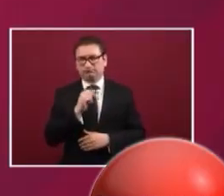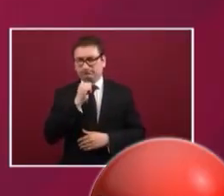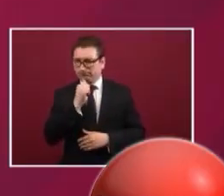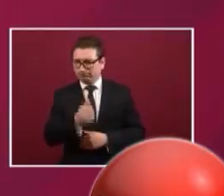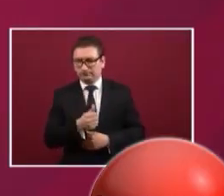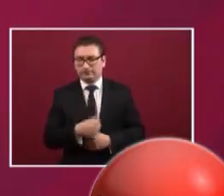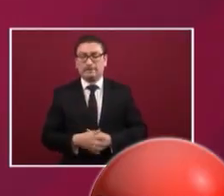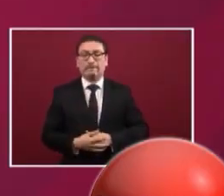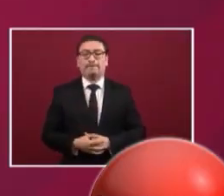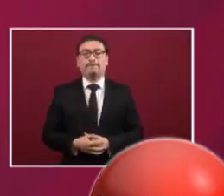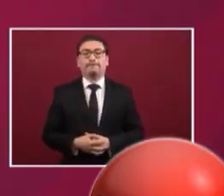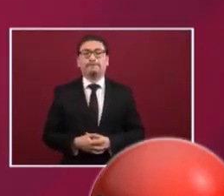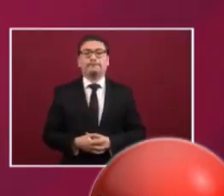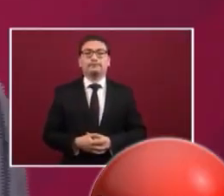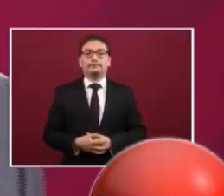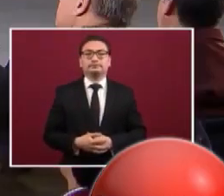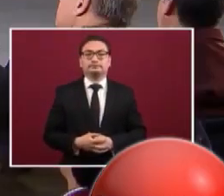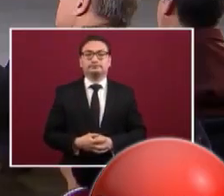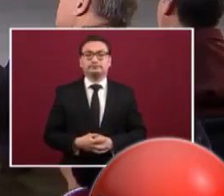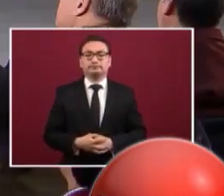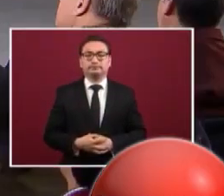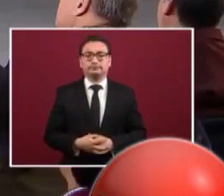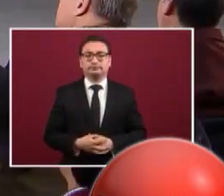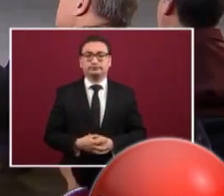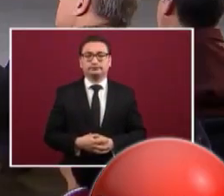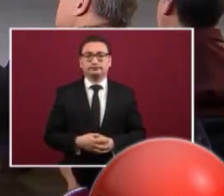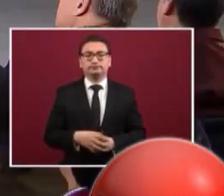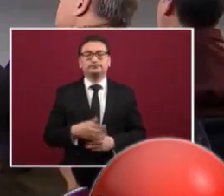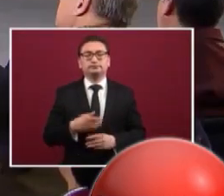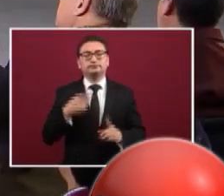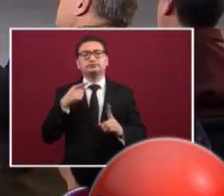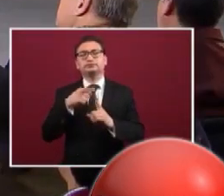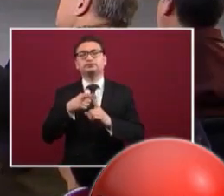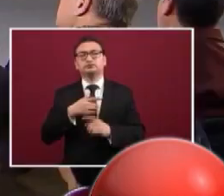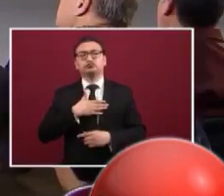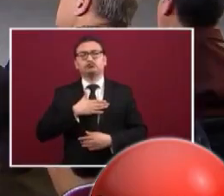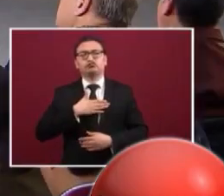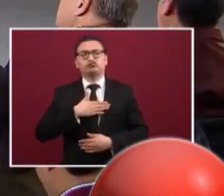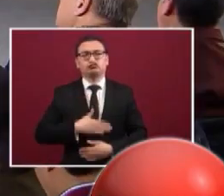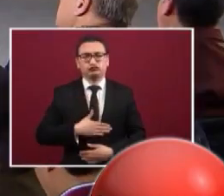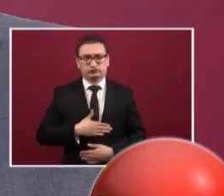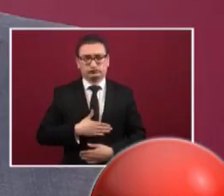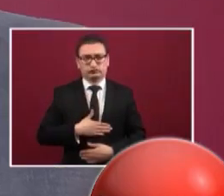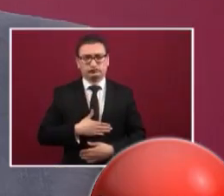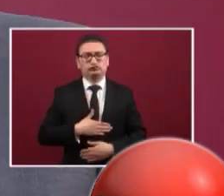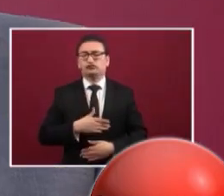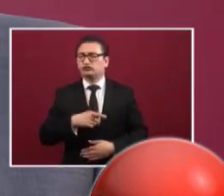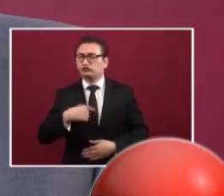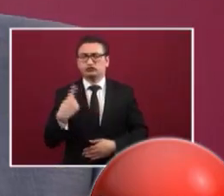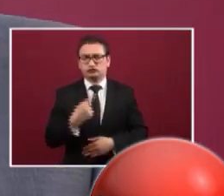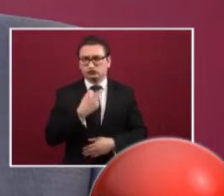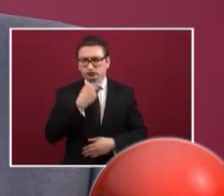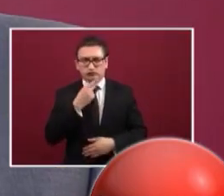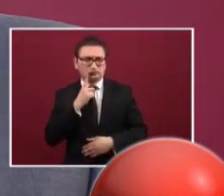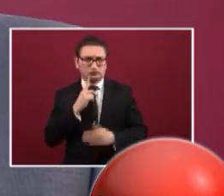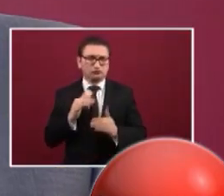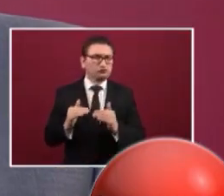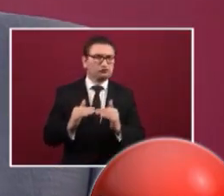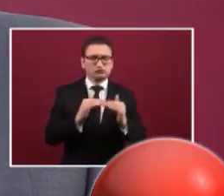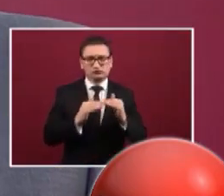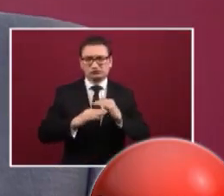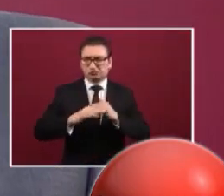Pasa también por la justicia, por la igualdad.